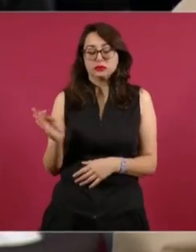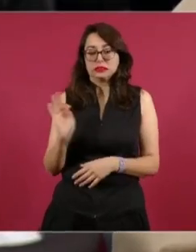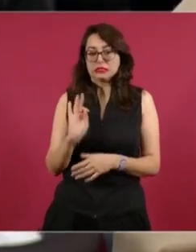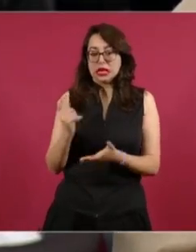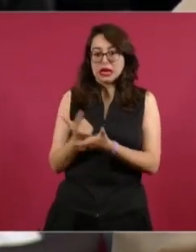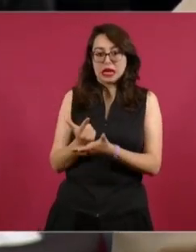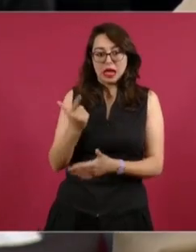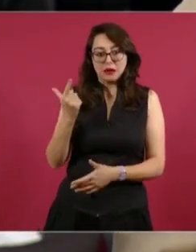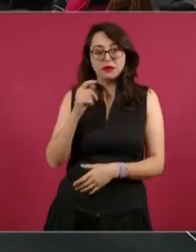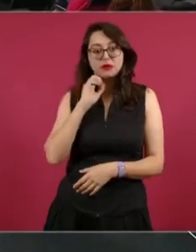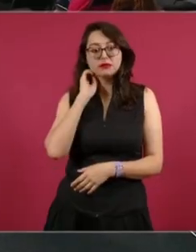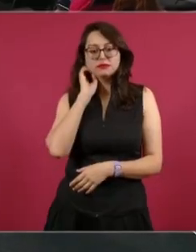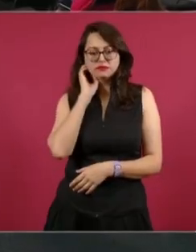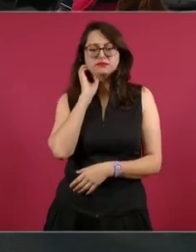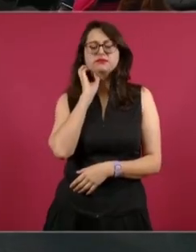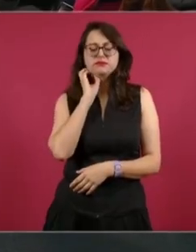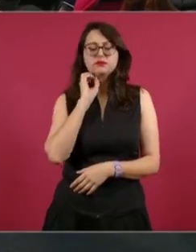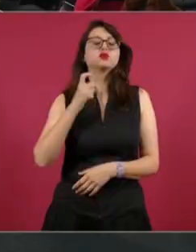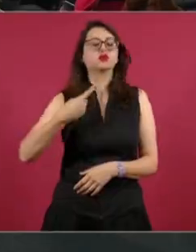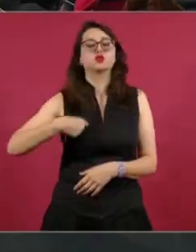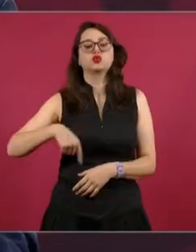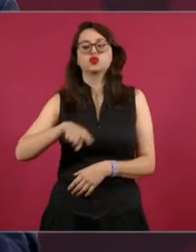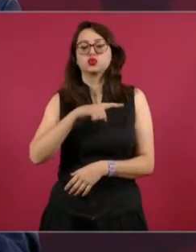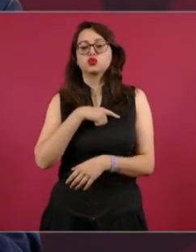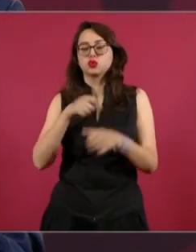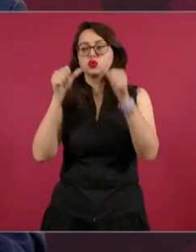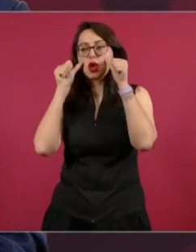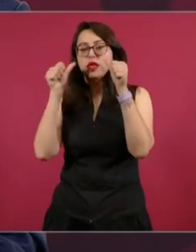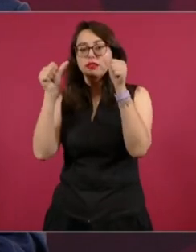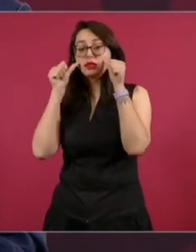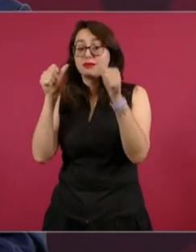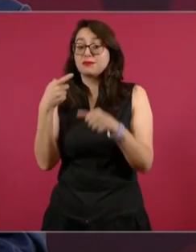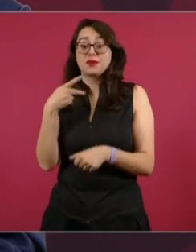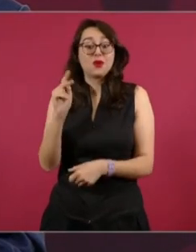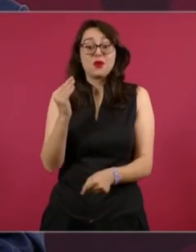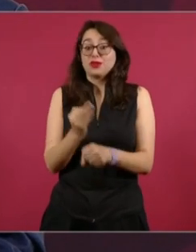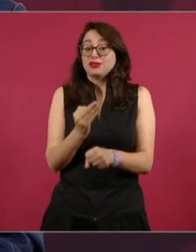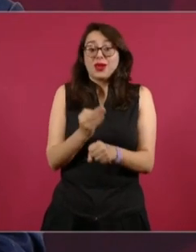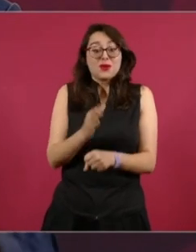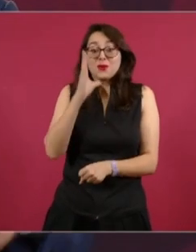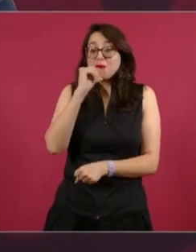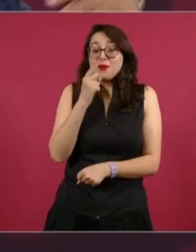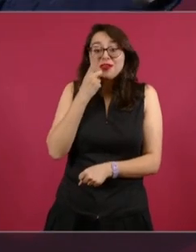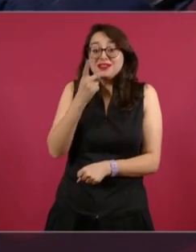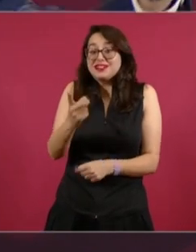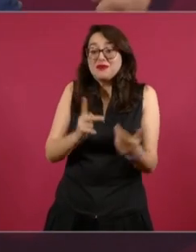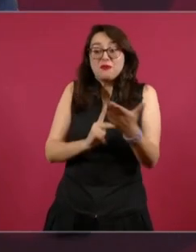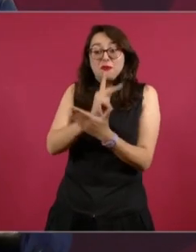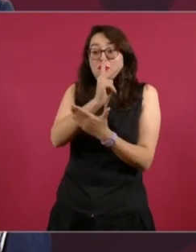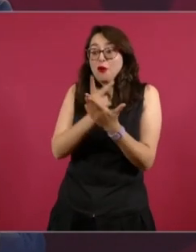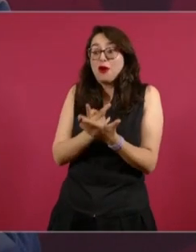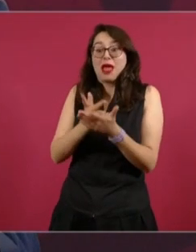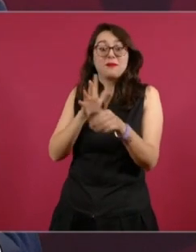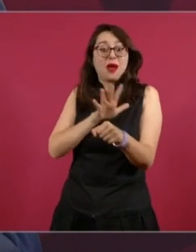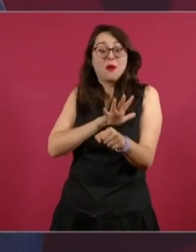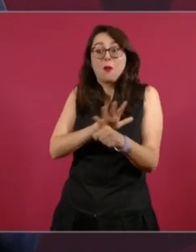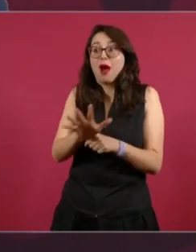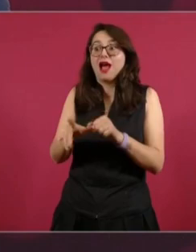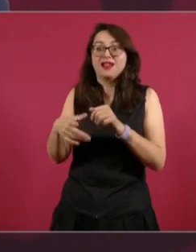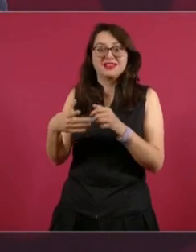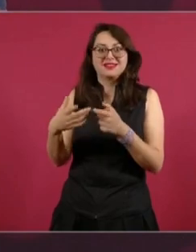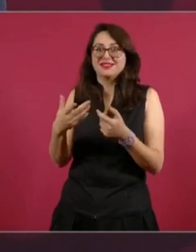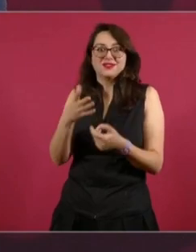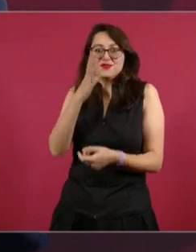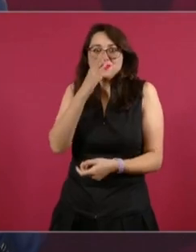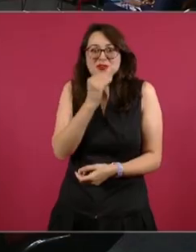situación? Sí, sería todo. Vamos a estar pendientes, pero no puedo ahora decir absolutamente nada de eso por la cuestión de la veda,